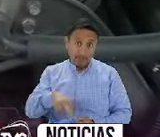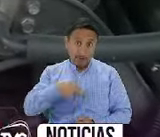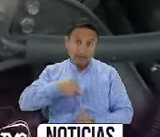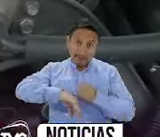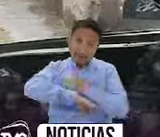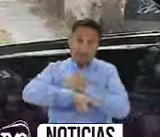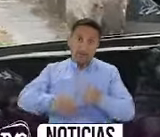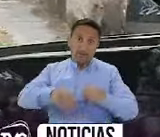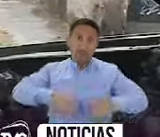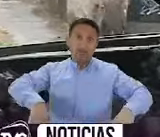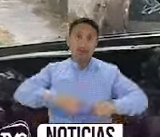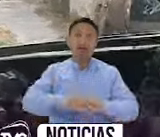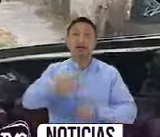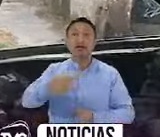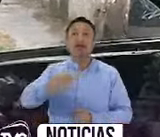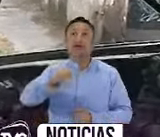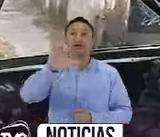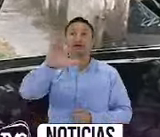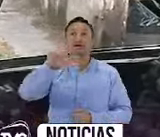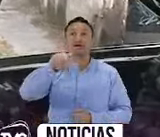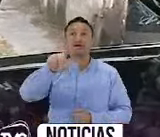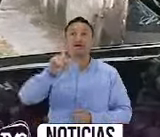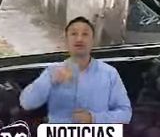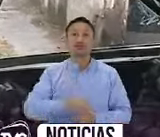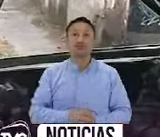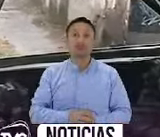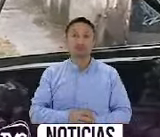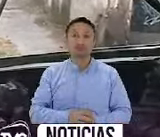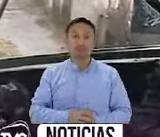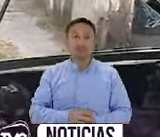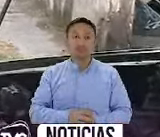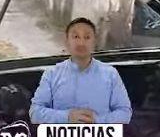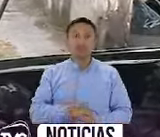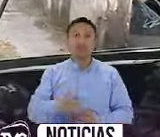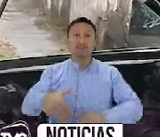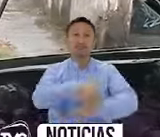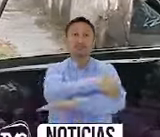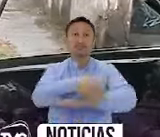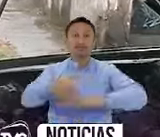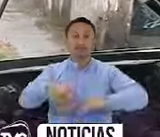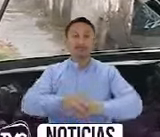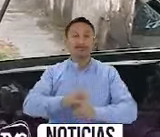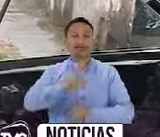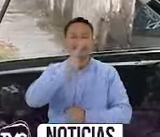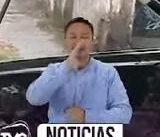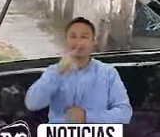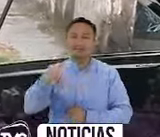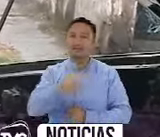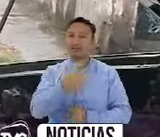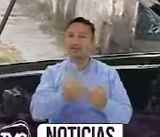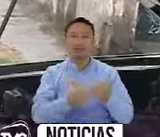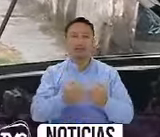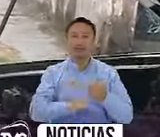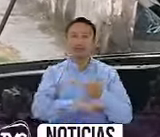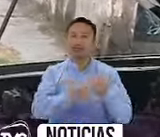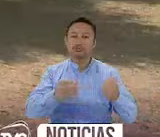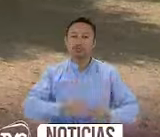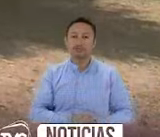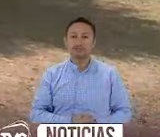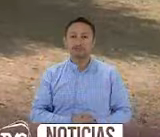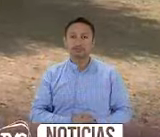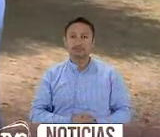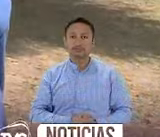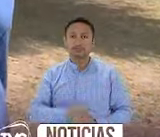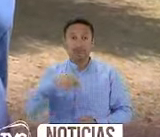del Agatazo, pues al menos en la Sosoranga y Pozorja, a menudo hay hechos que generan inseguridad. Generalmente aquí en el barrio